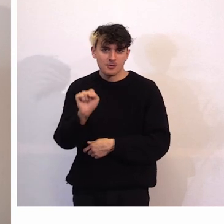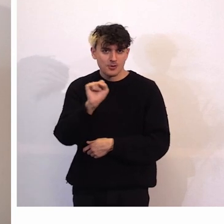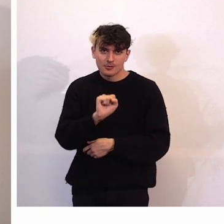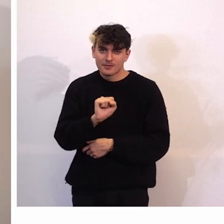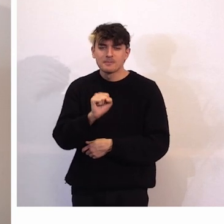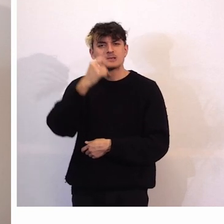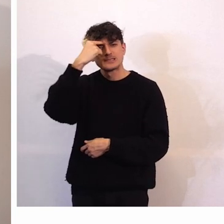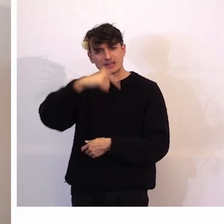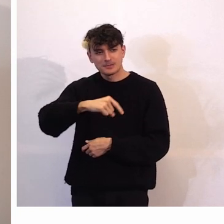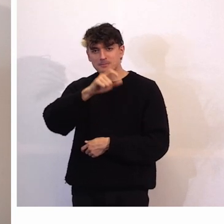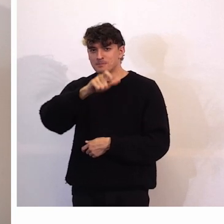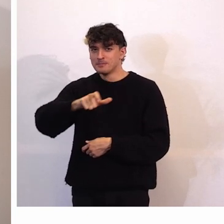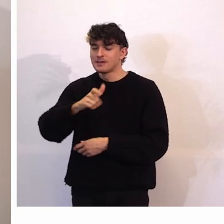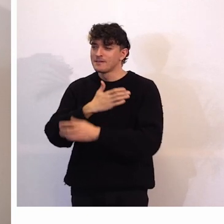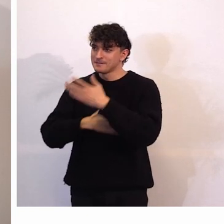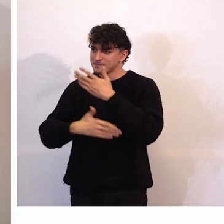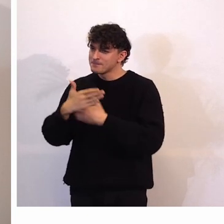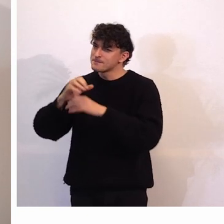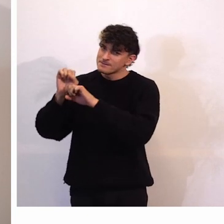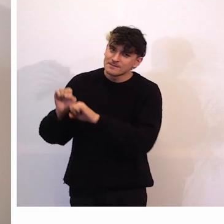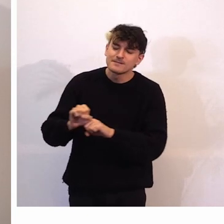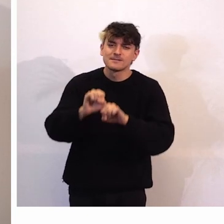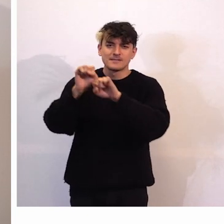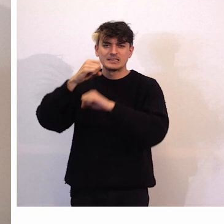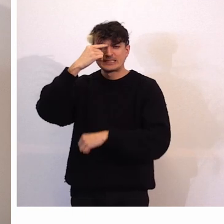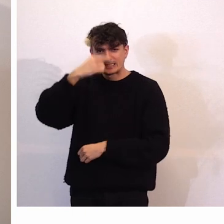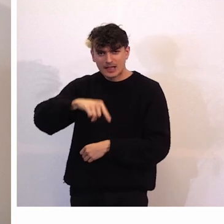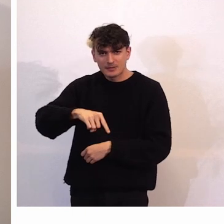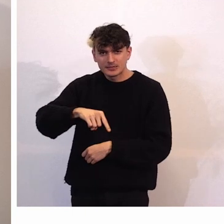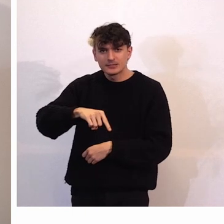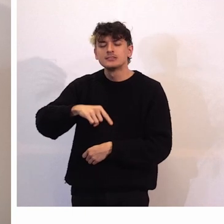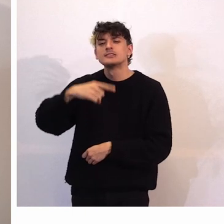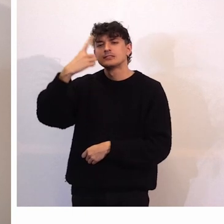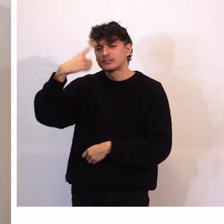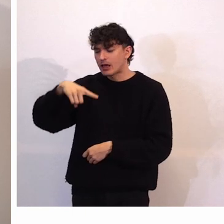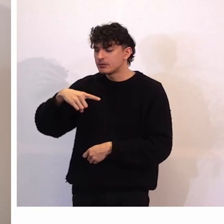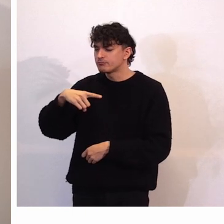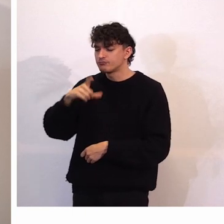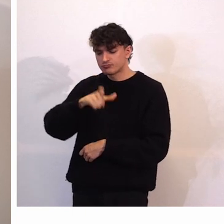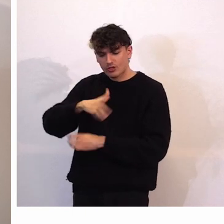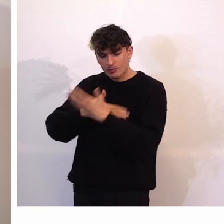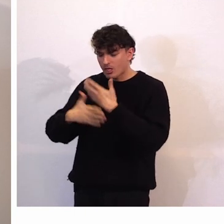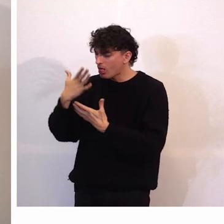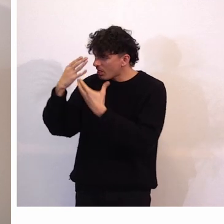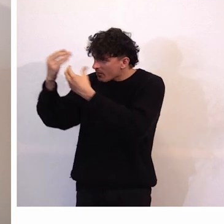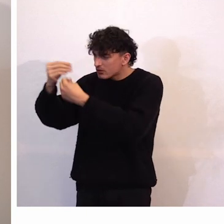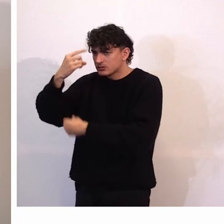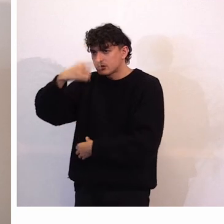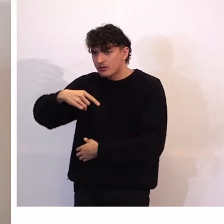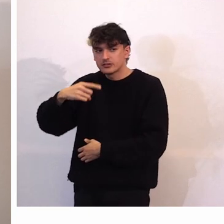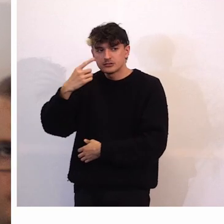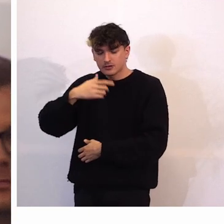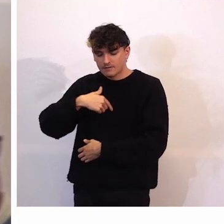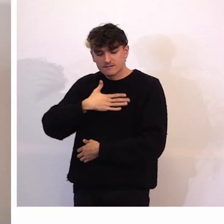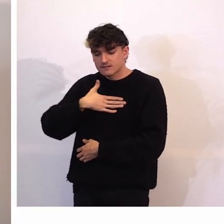sabes defender a las personas con discapacidad, porque sabes entendernos, porque sabes lo que queremos y